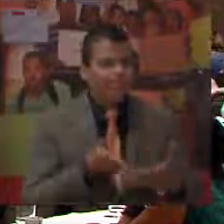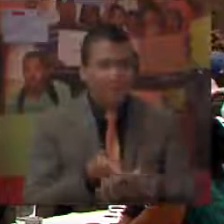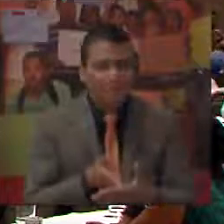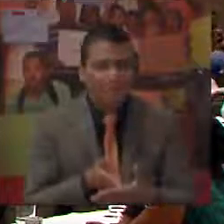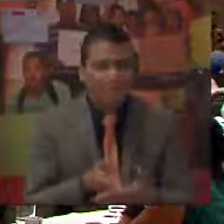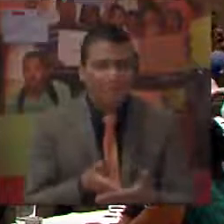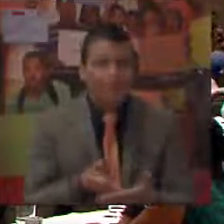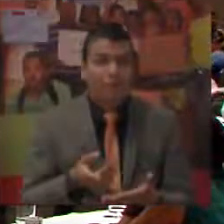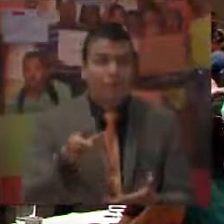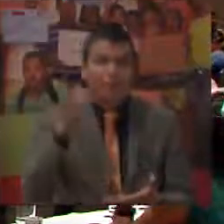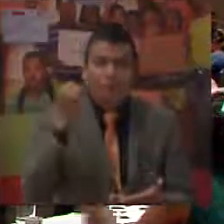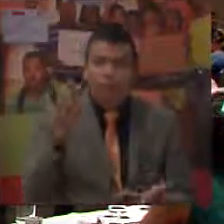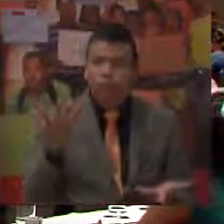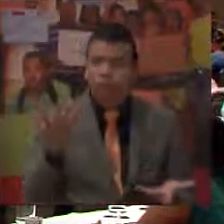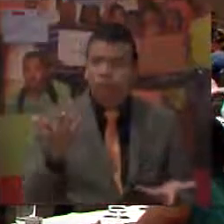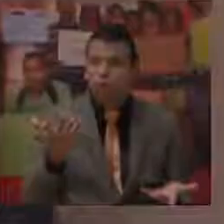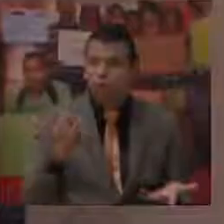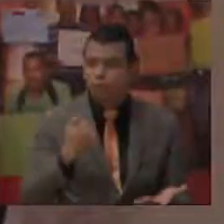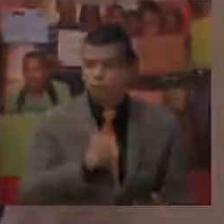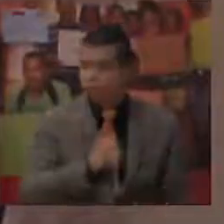para